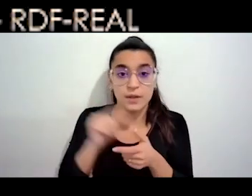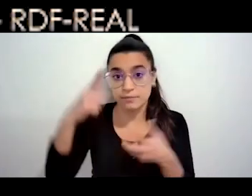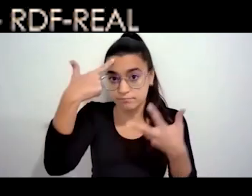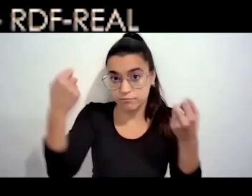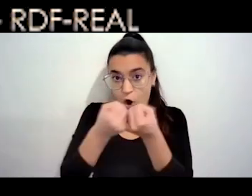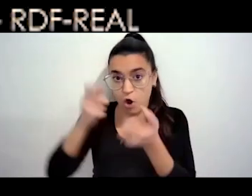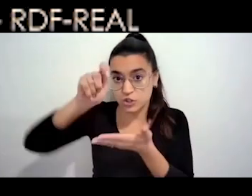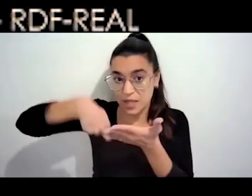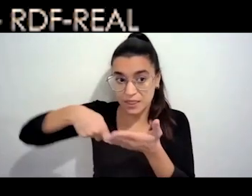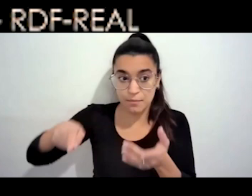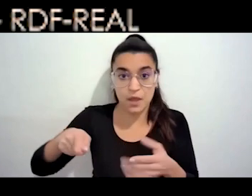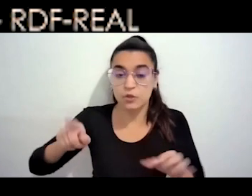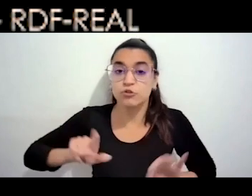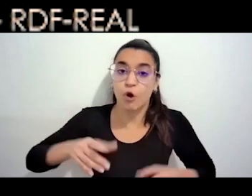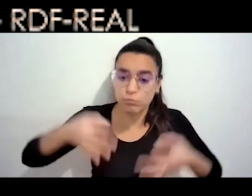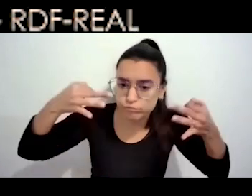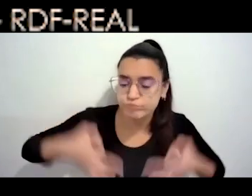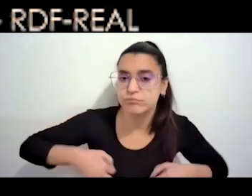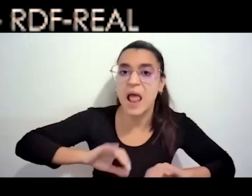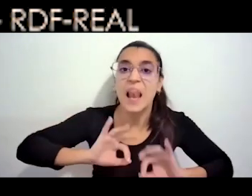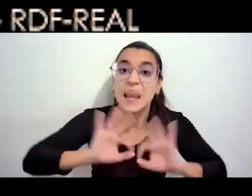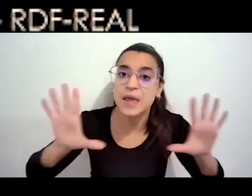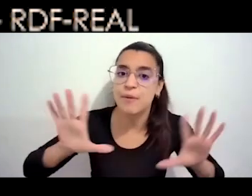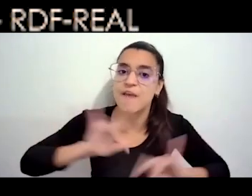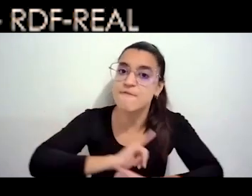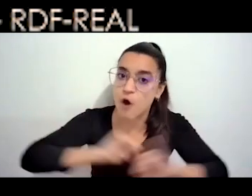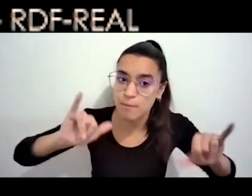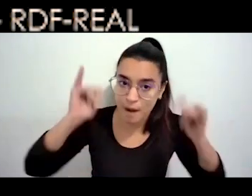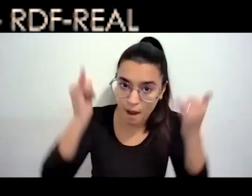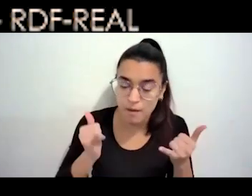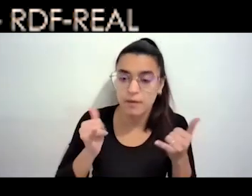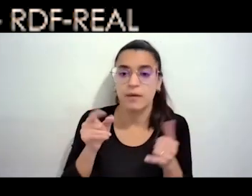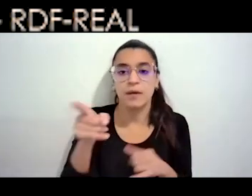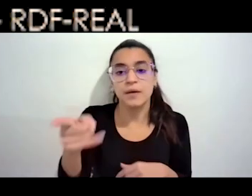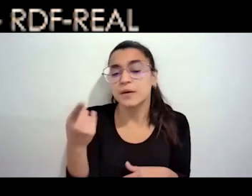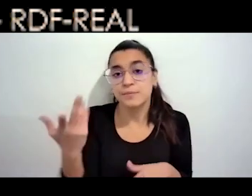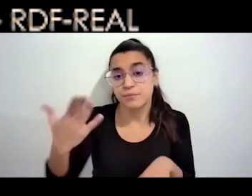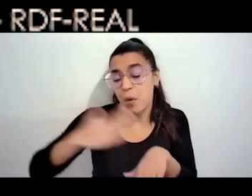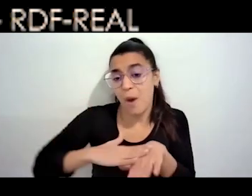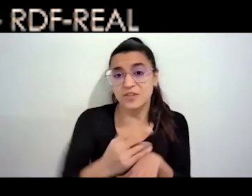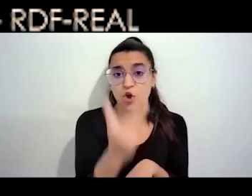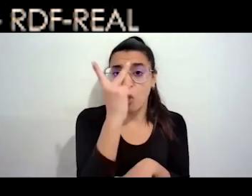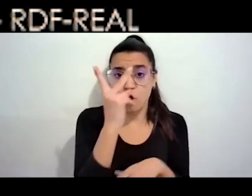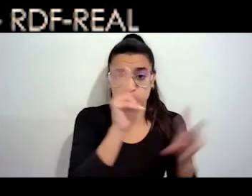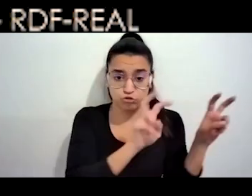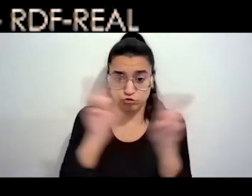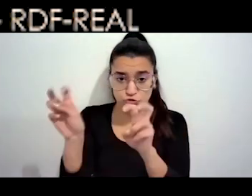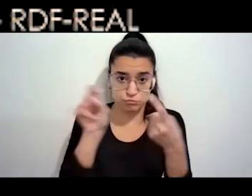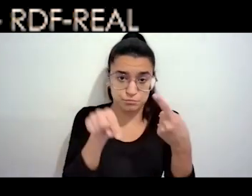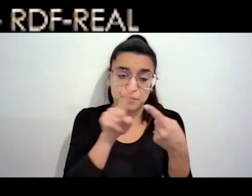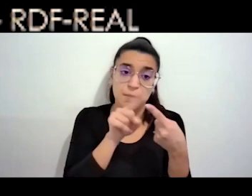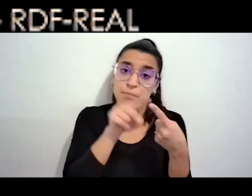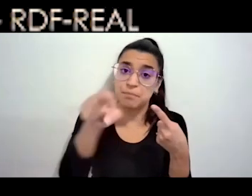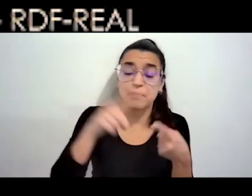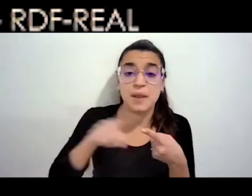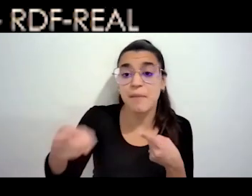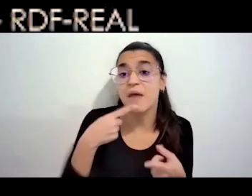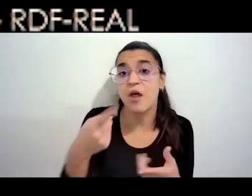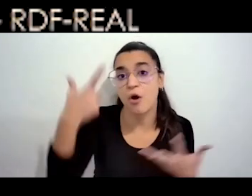consentimiento pleno, libre e informado? Que básicamente tiene que ver con dos cuestiones. La primera, la revocación del